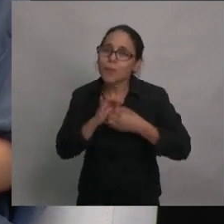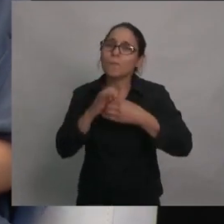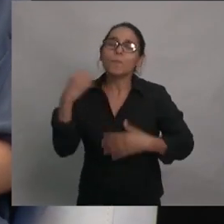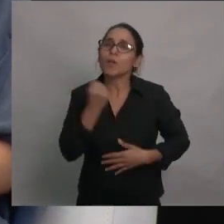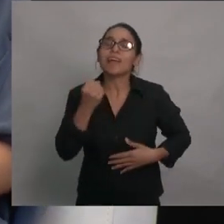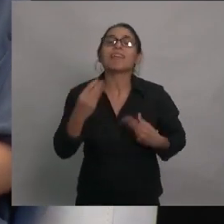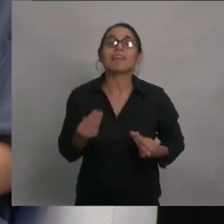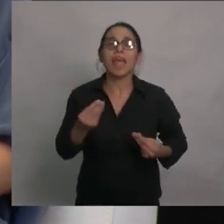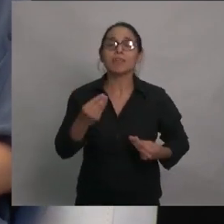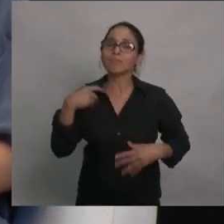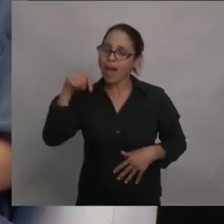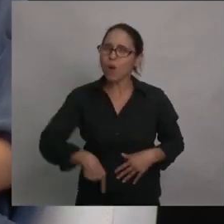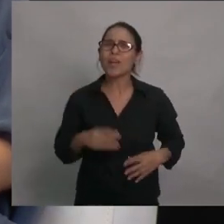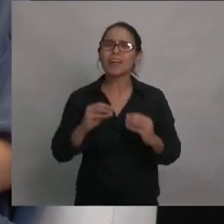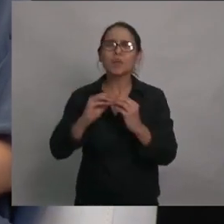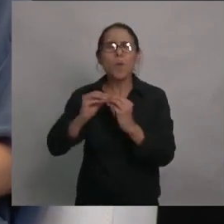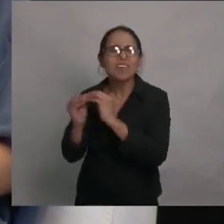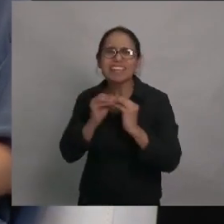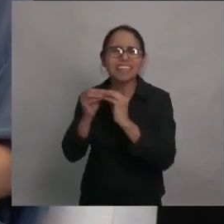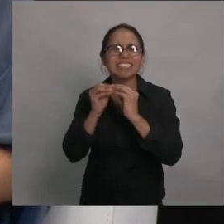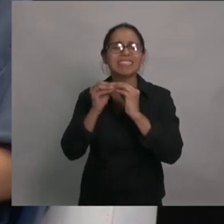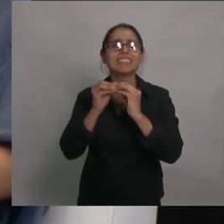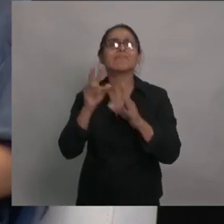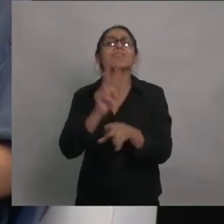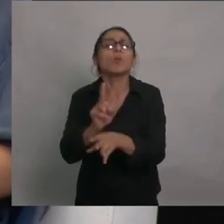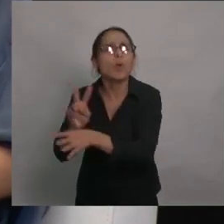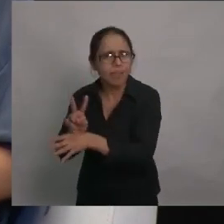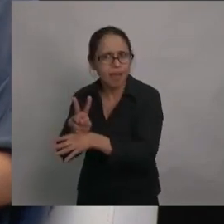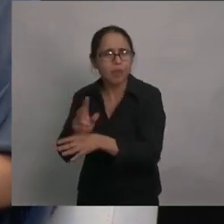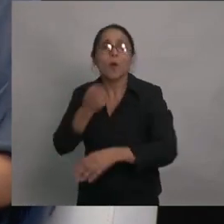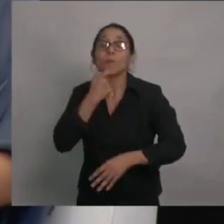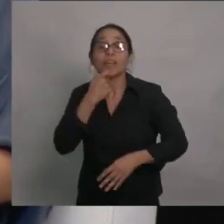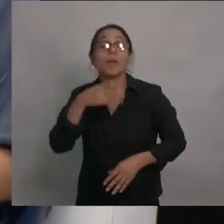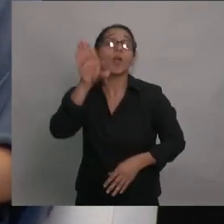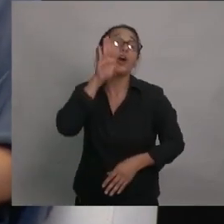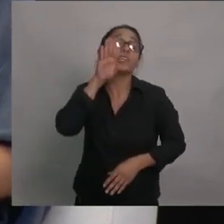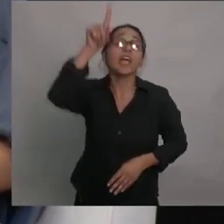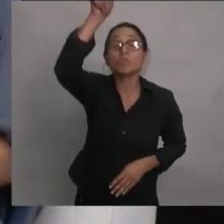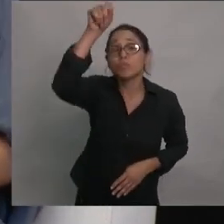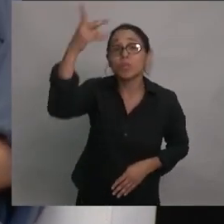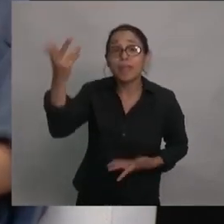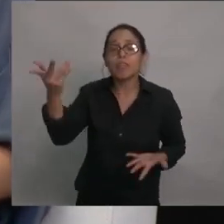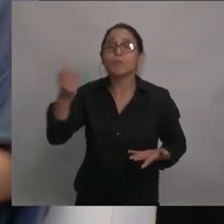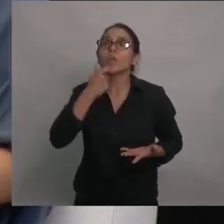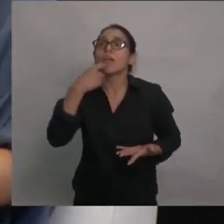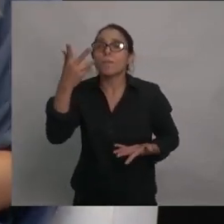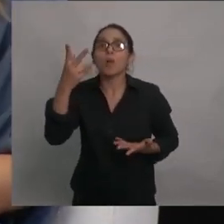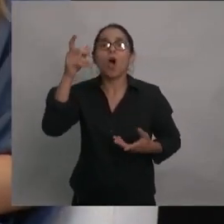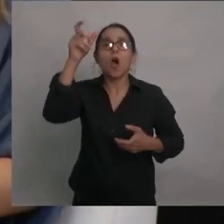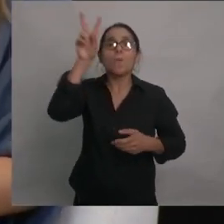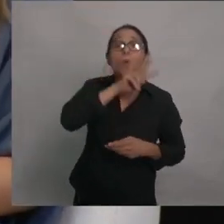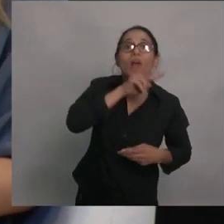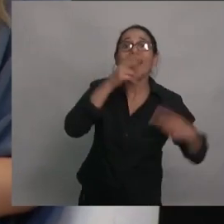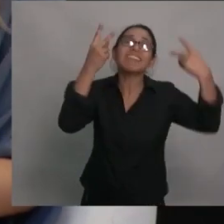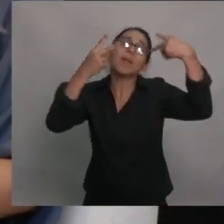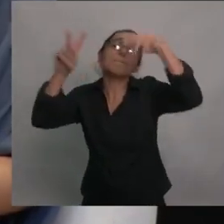tenemos una crisis de cuidado que en muchos casos, como en los países del norte, no notamos porque hay mujeres migrantes que se ocupan de cuidar